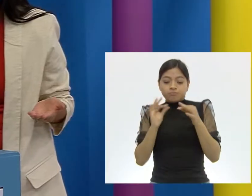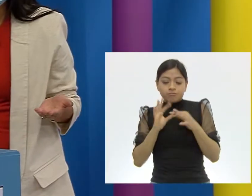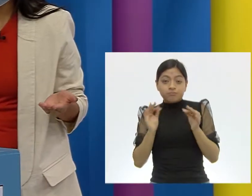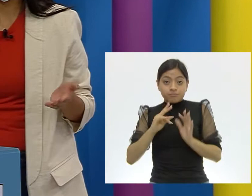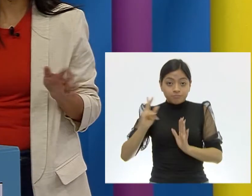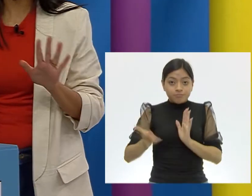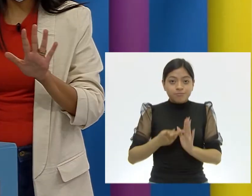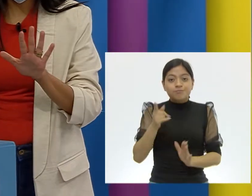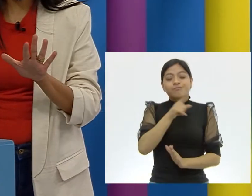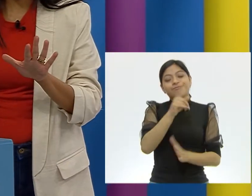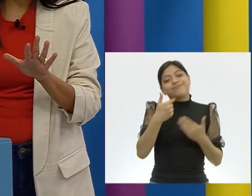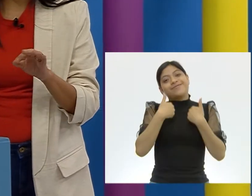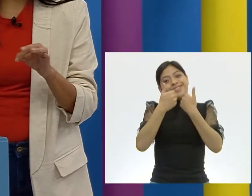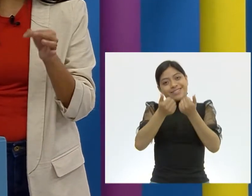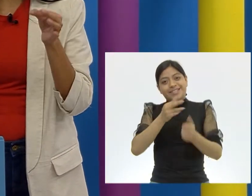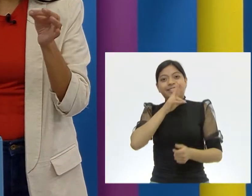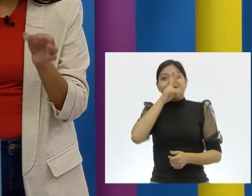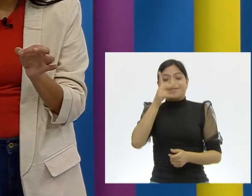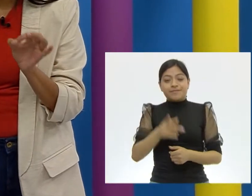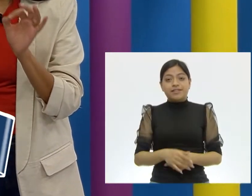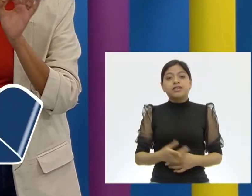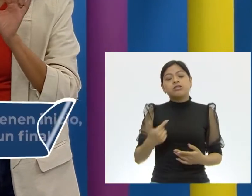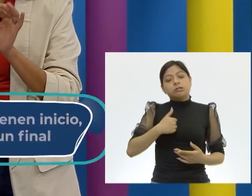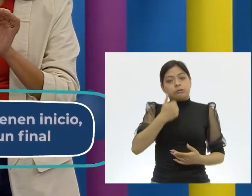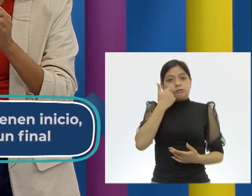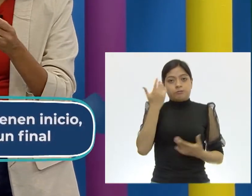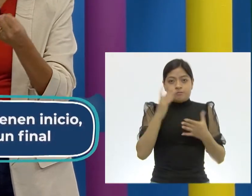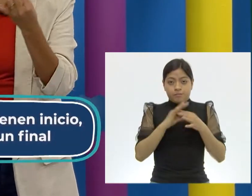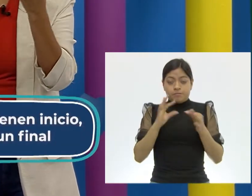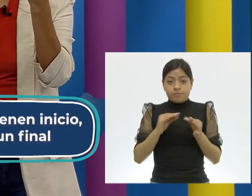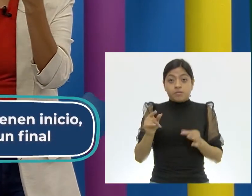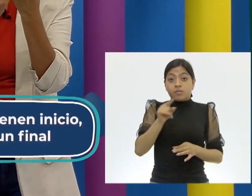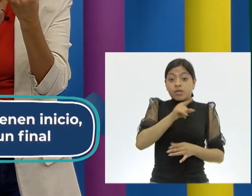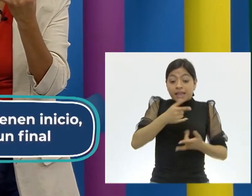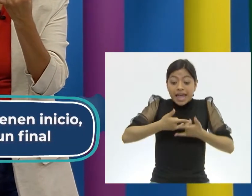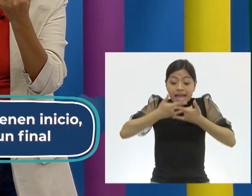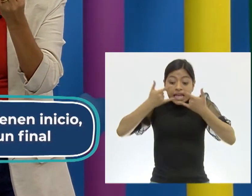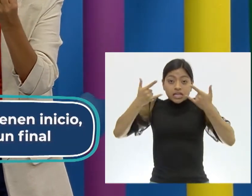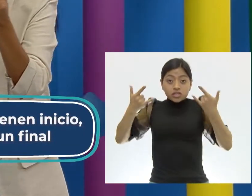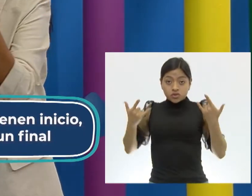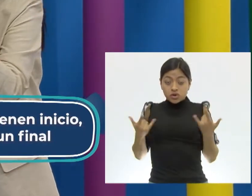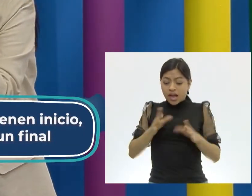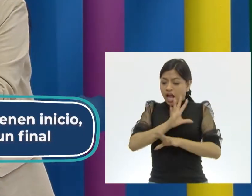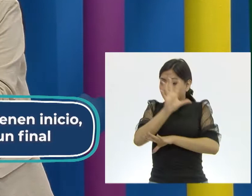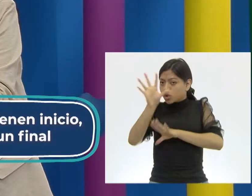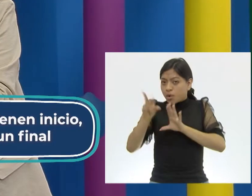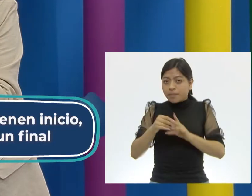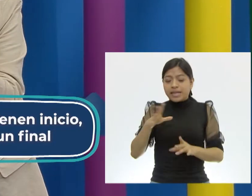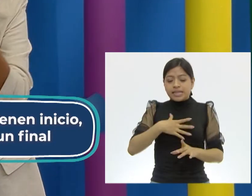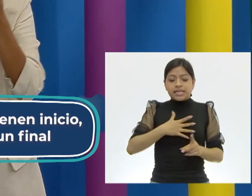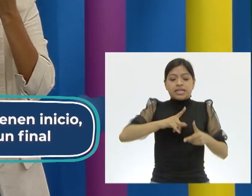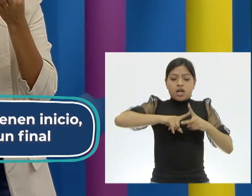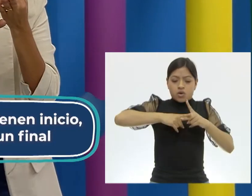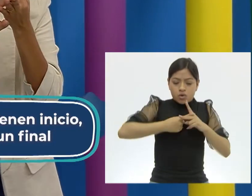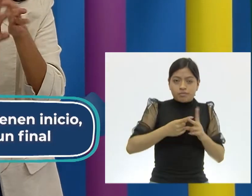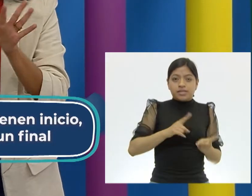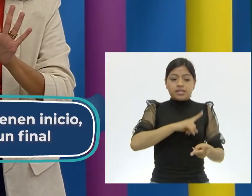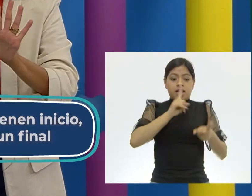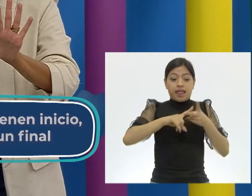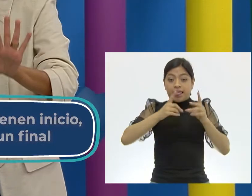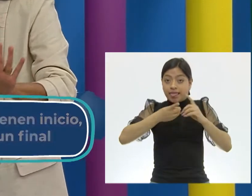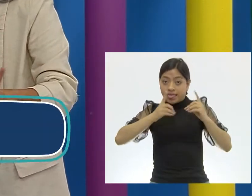mejor. Y quiero decir que todas las historias tienen un inicio, un desarrollo y un